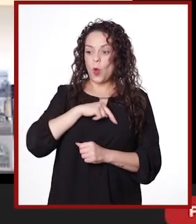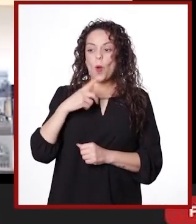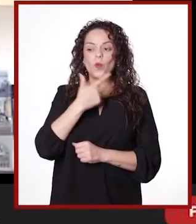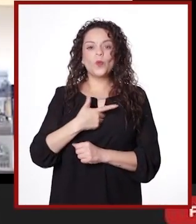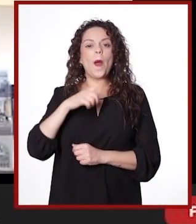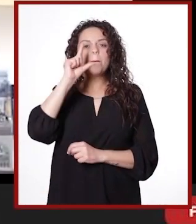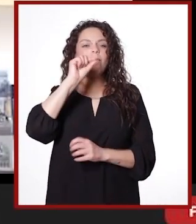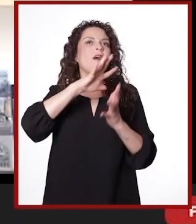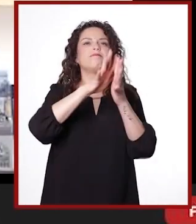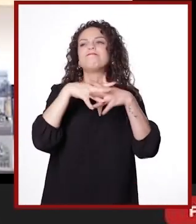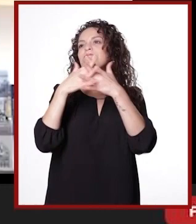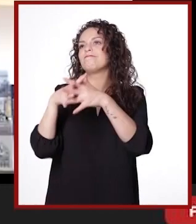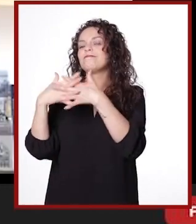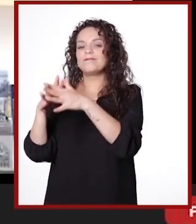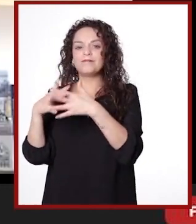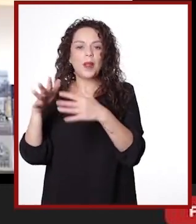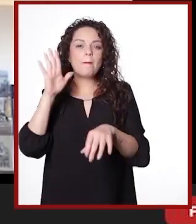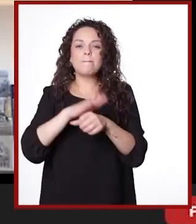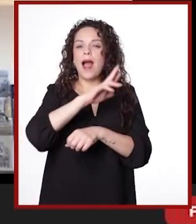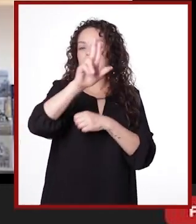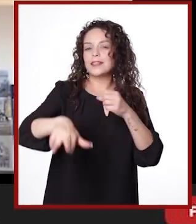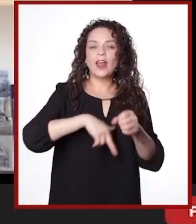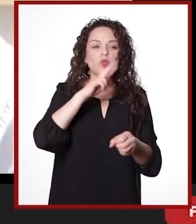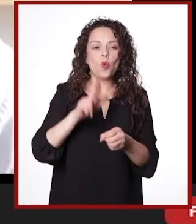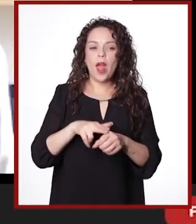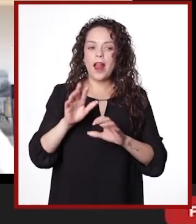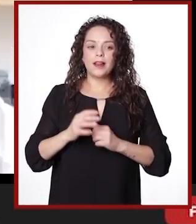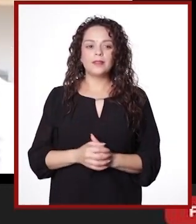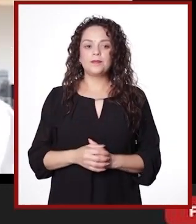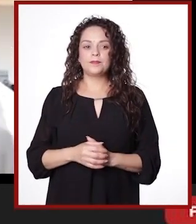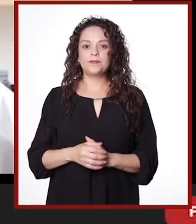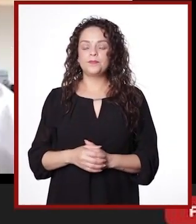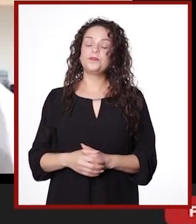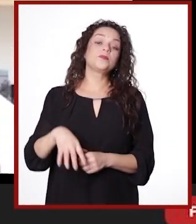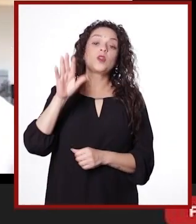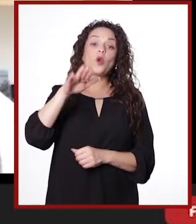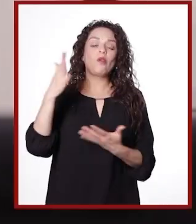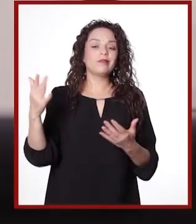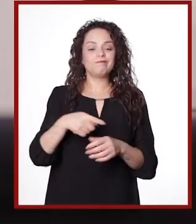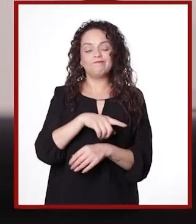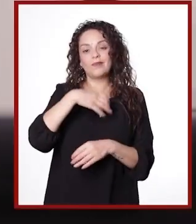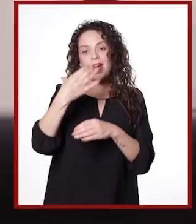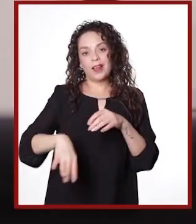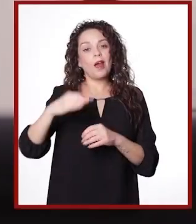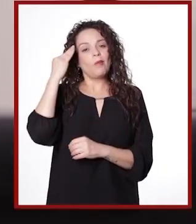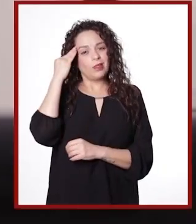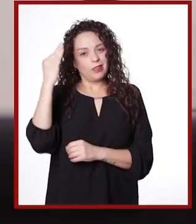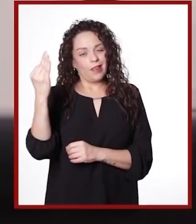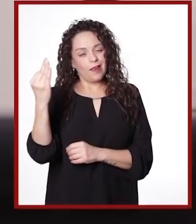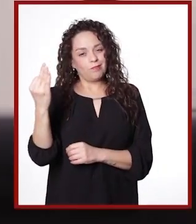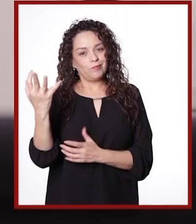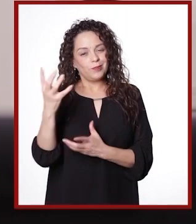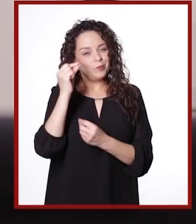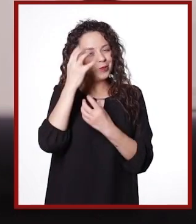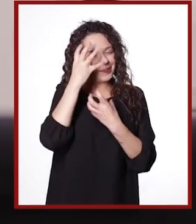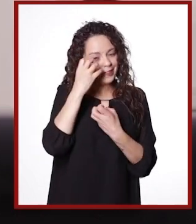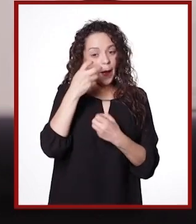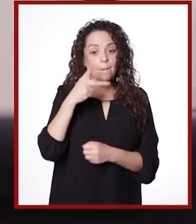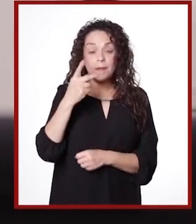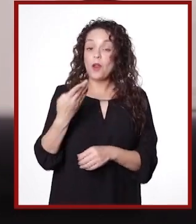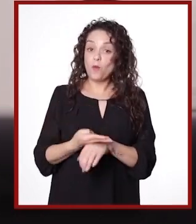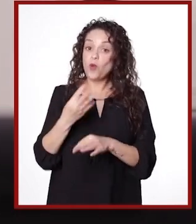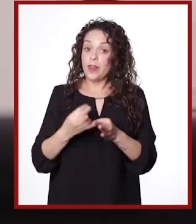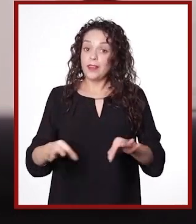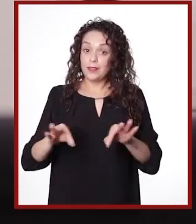poquito de relajo, que sea lo más natural posible. Fernando, tristemente se nos está acabando el tiempo y es muy interesante esta entrevista, así